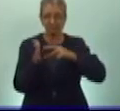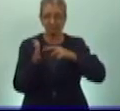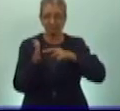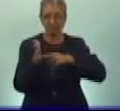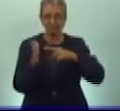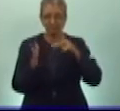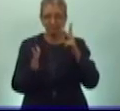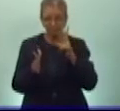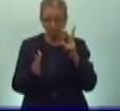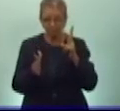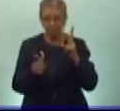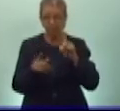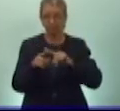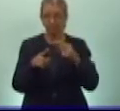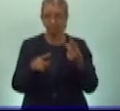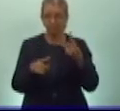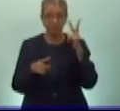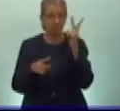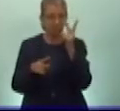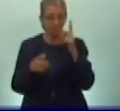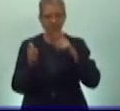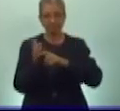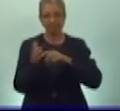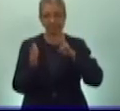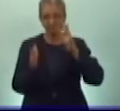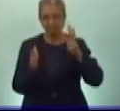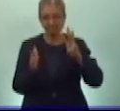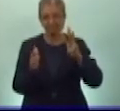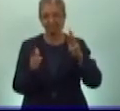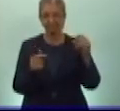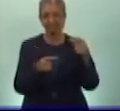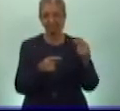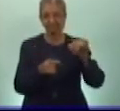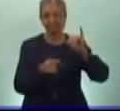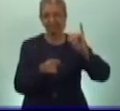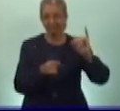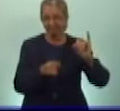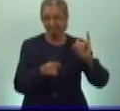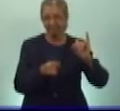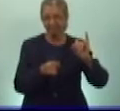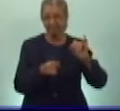decir, 6 es múltiplo de 2.